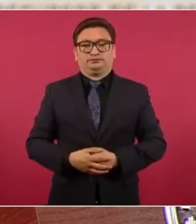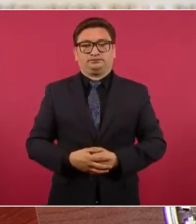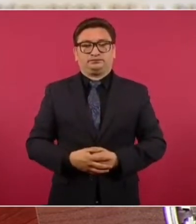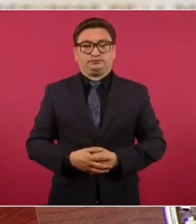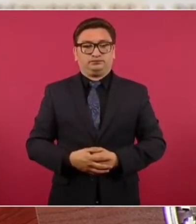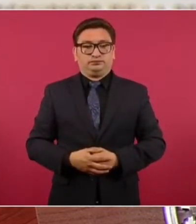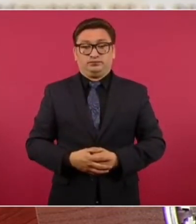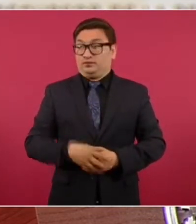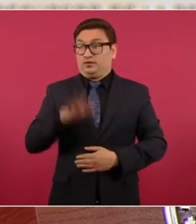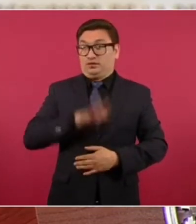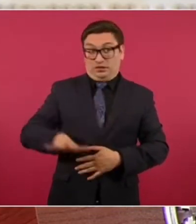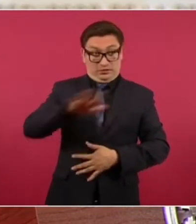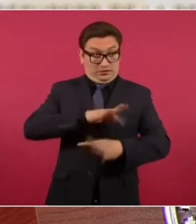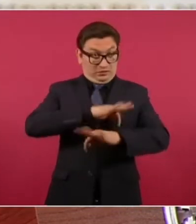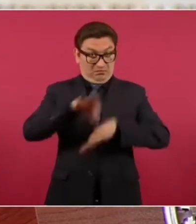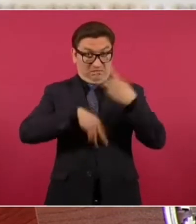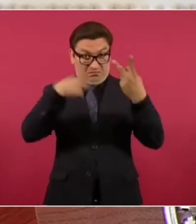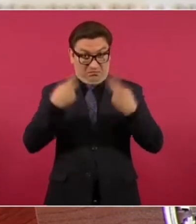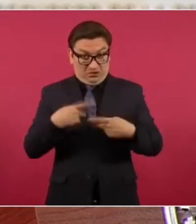buscar el bienestar del pueblo?